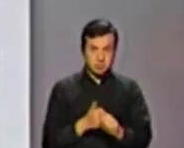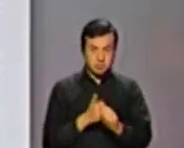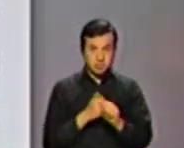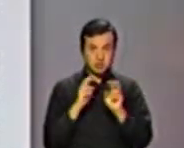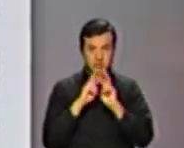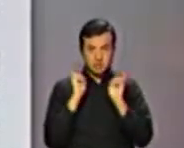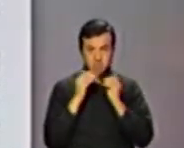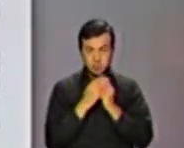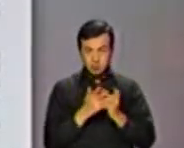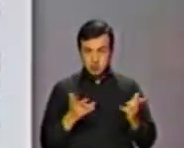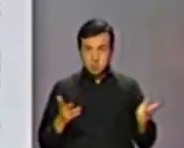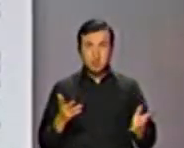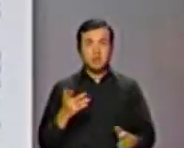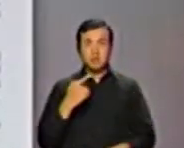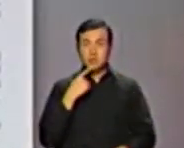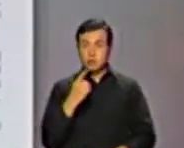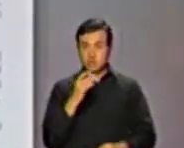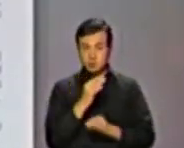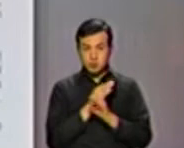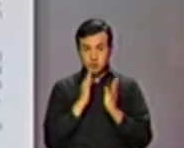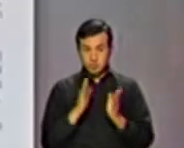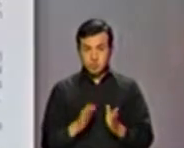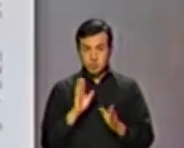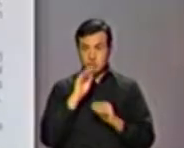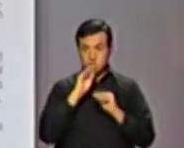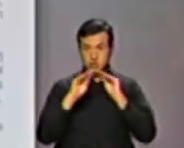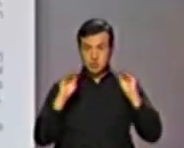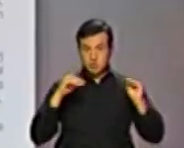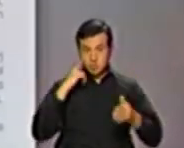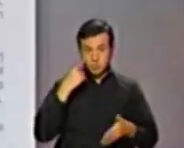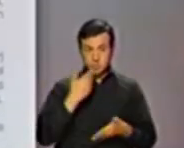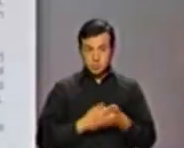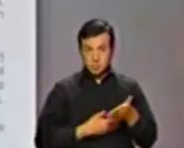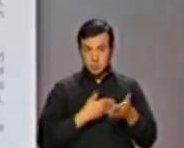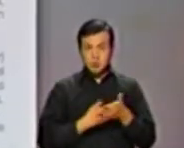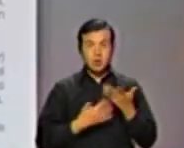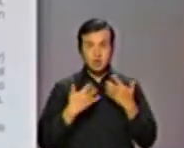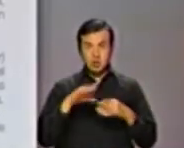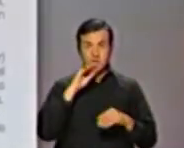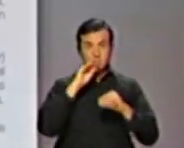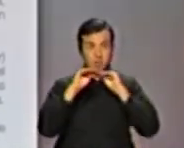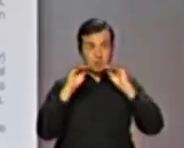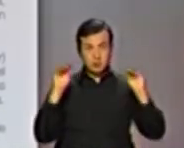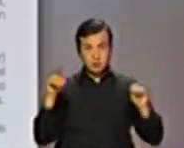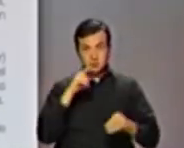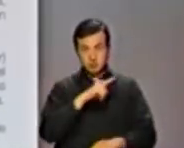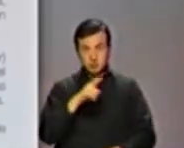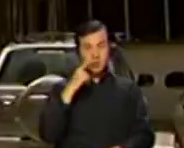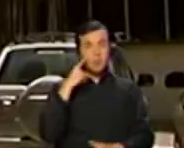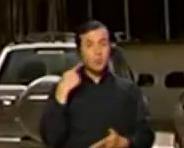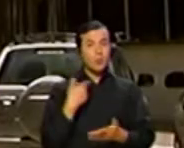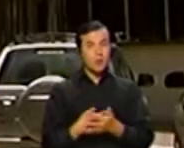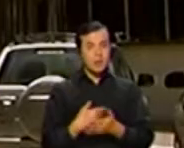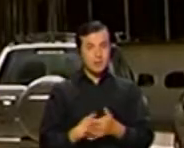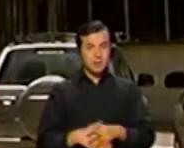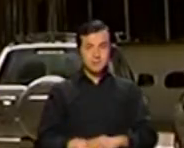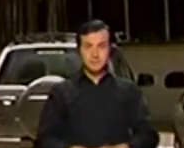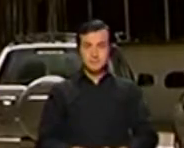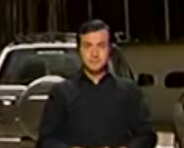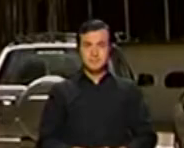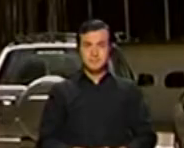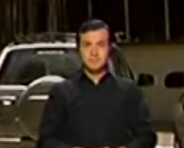caso. Indicó también que los funcionarios referidos en el documento ya fueron notificados para que presenten sus descargos.